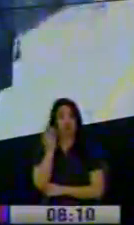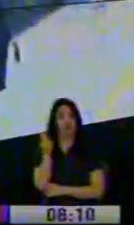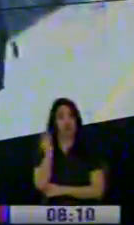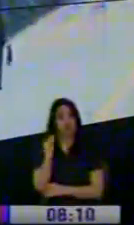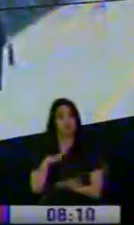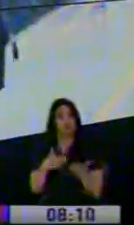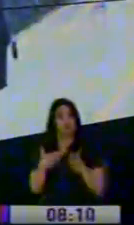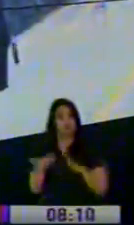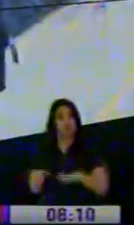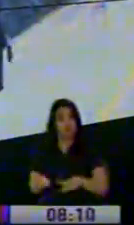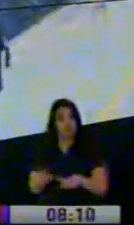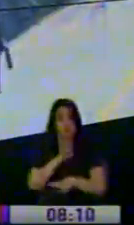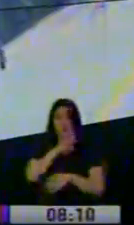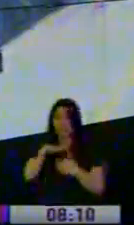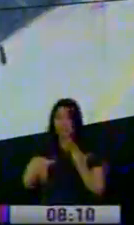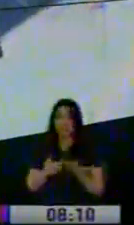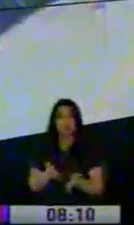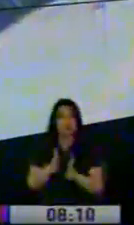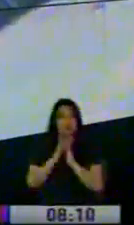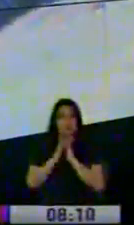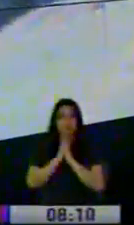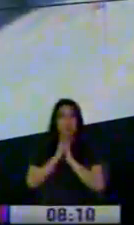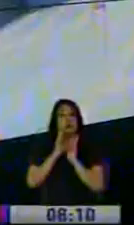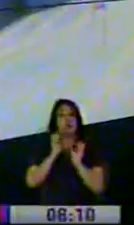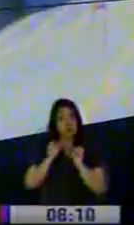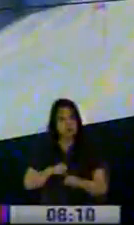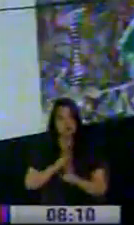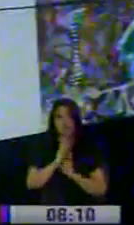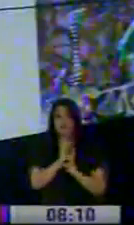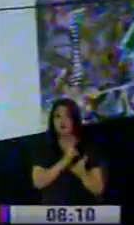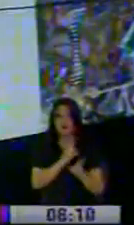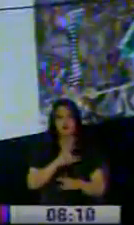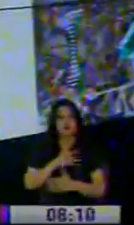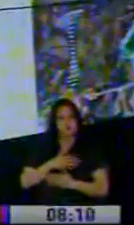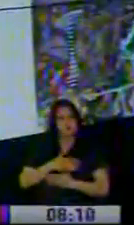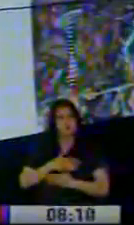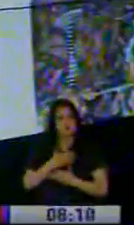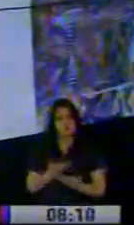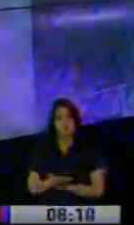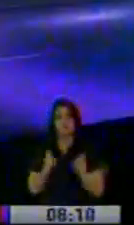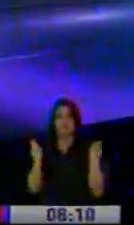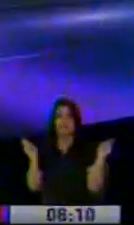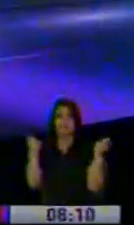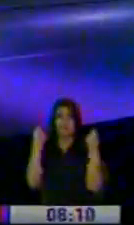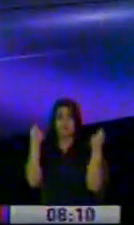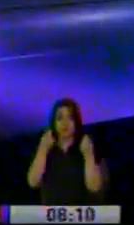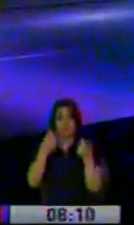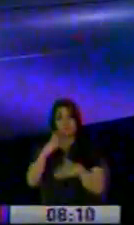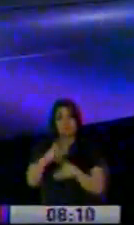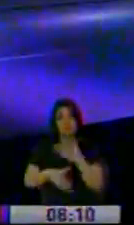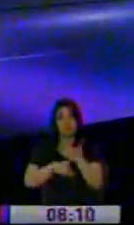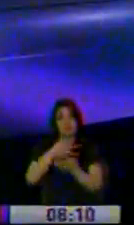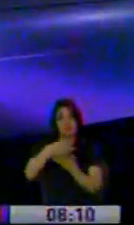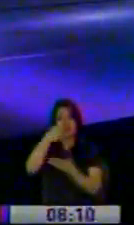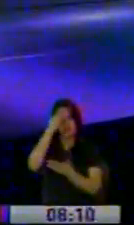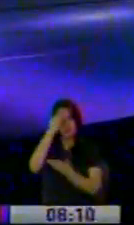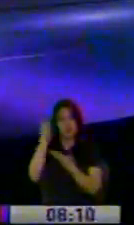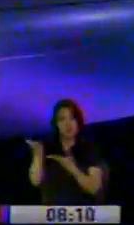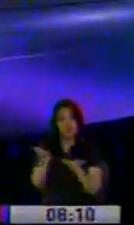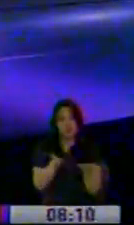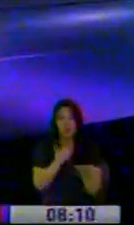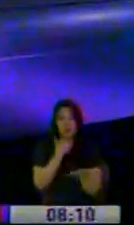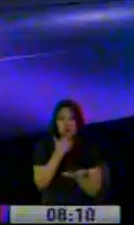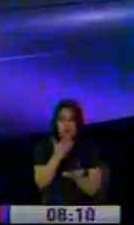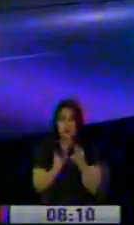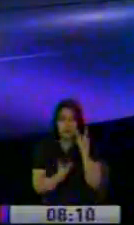que exigimos todos que den las respuestas. Lamentable lo sucedido. Que nos sirva de lecciones para hacer los eventos. Los eventos, cuando